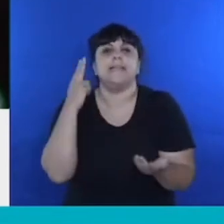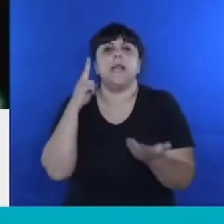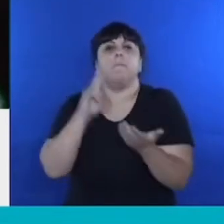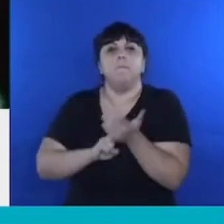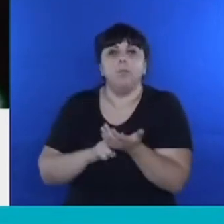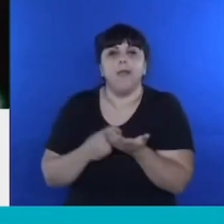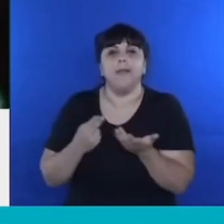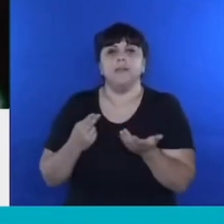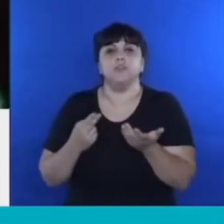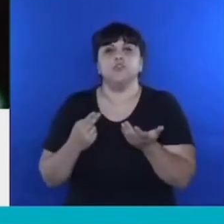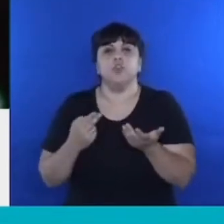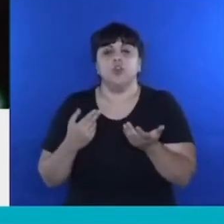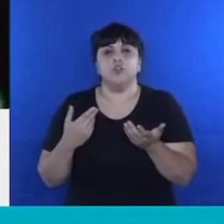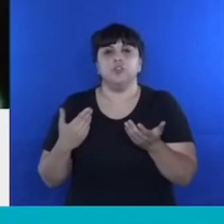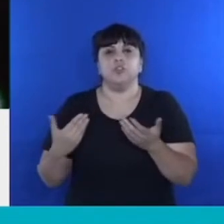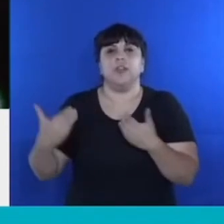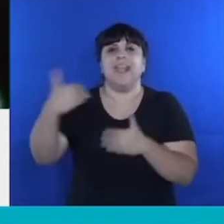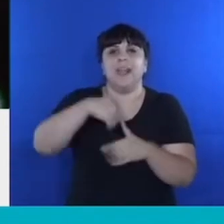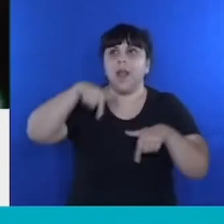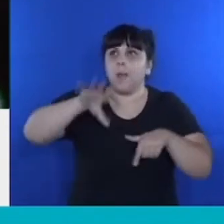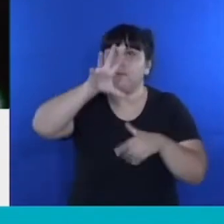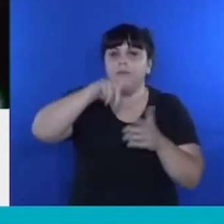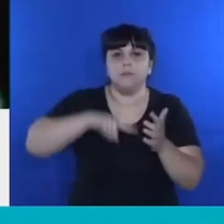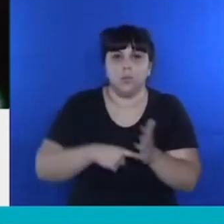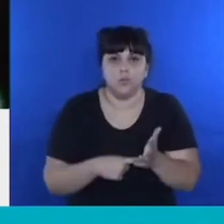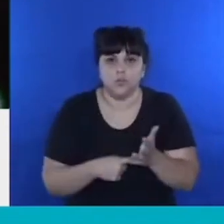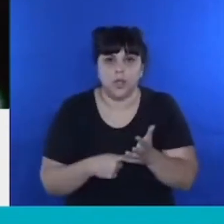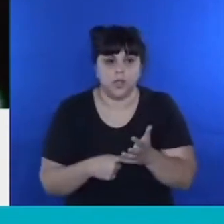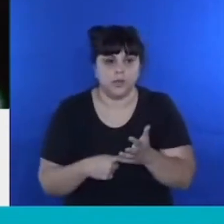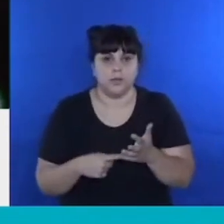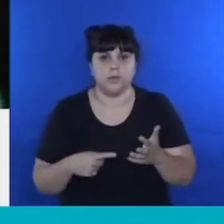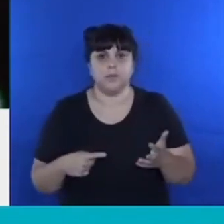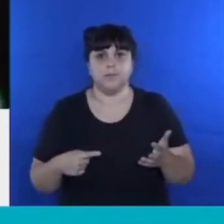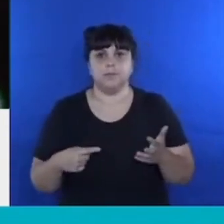impuestos que ingresan a la provincia de Buenos Aires,